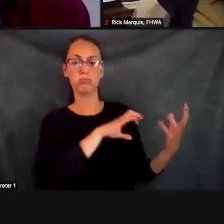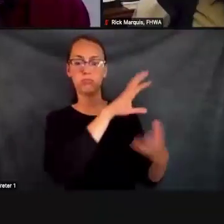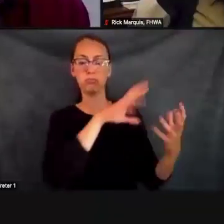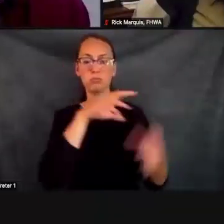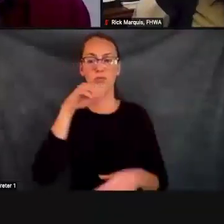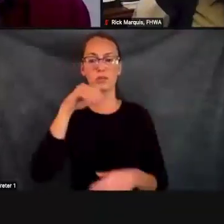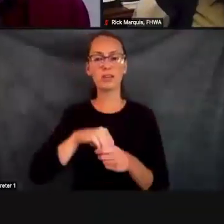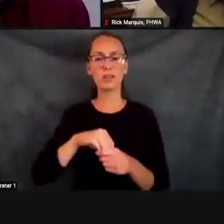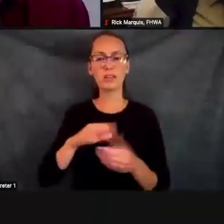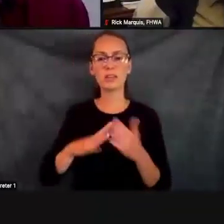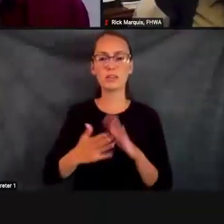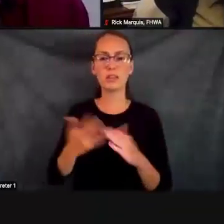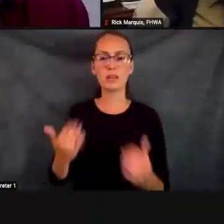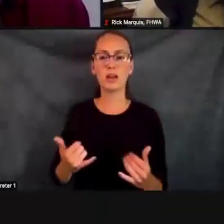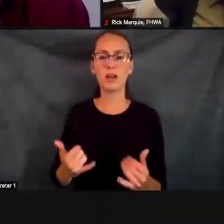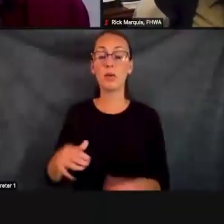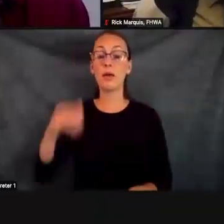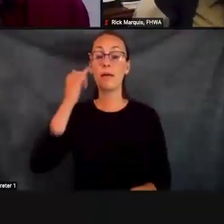Entonces,